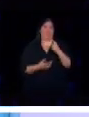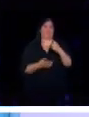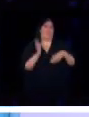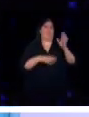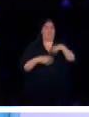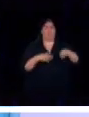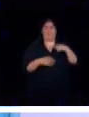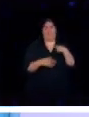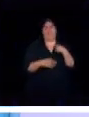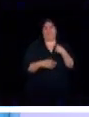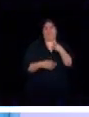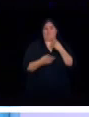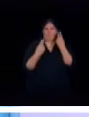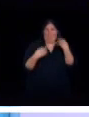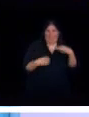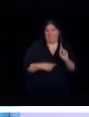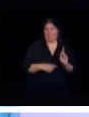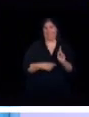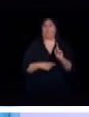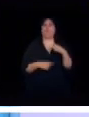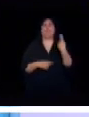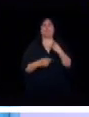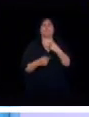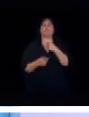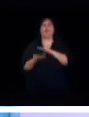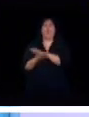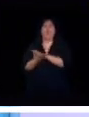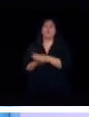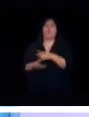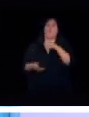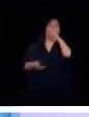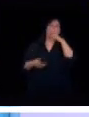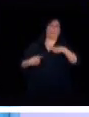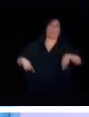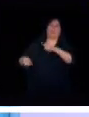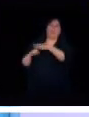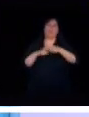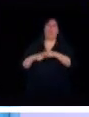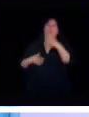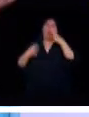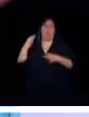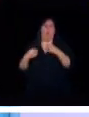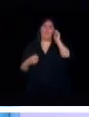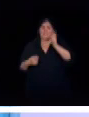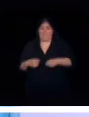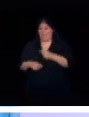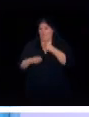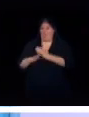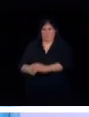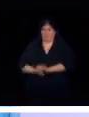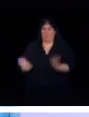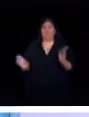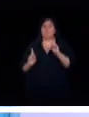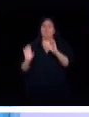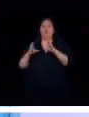destruir todo y que explote todo para recuperarnos. Argentina tiene enorme potencial y enorme realidad. Córdoba, Santa Fe son